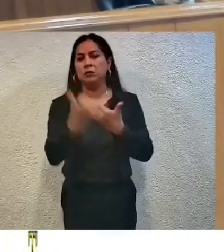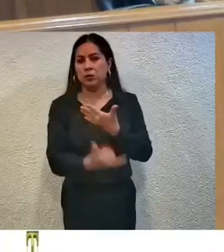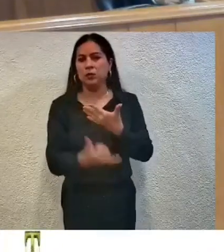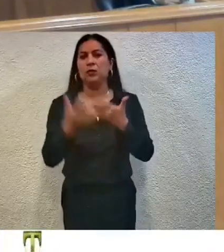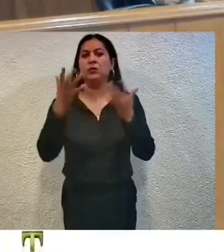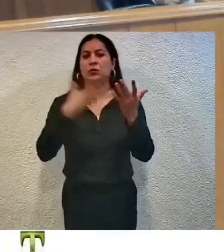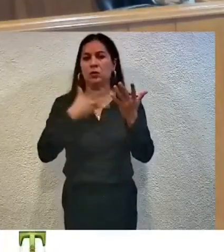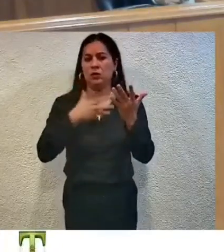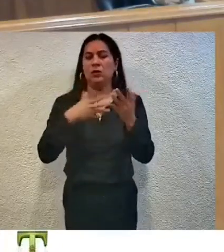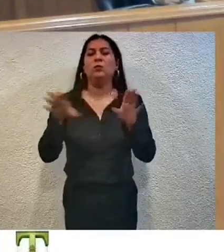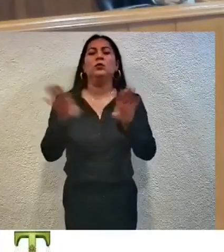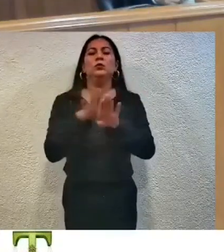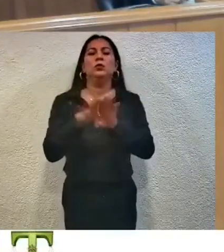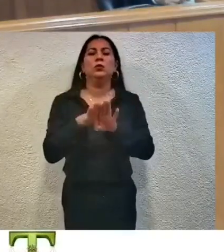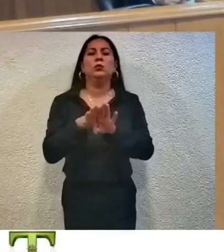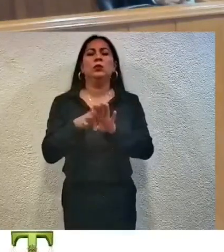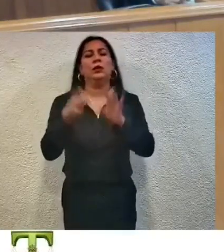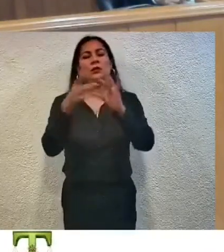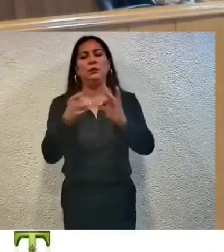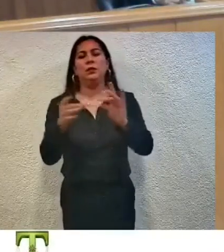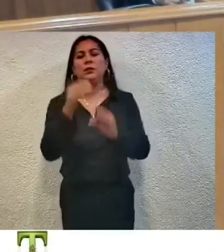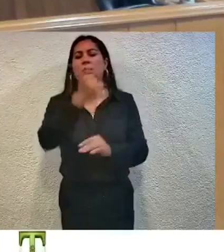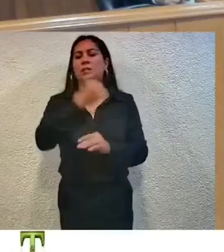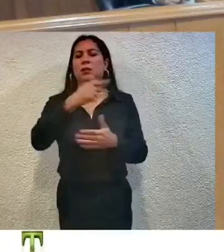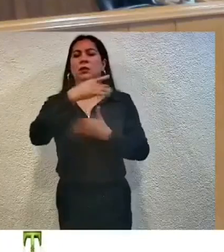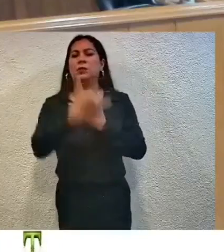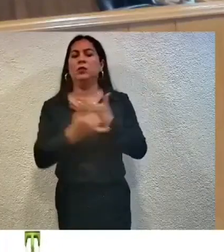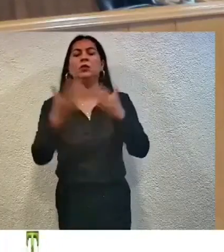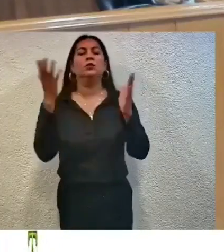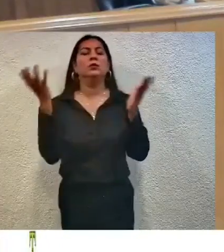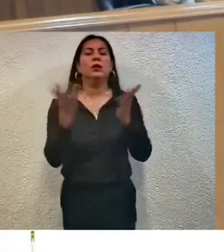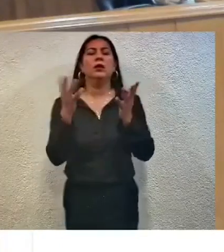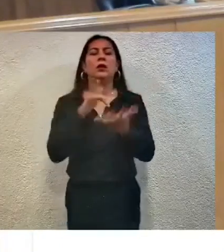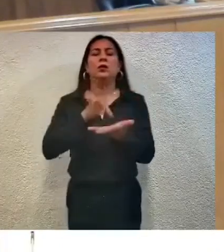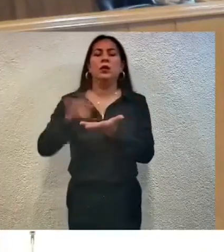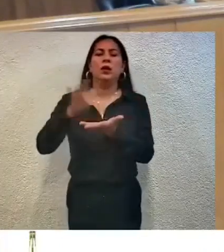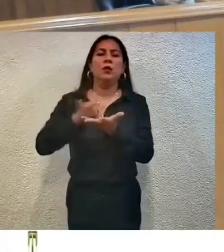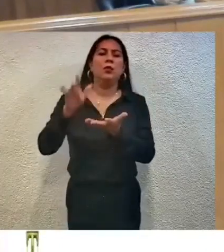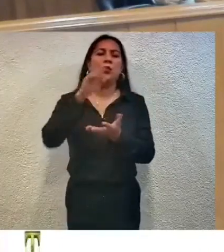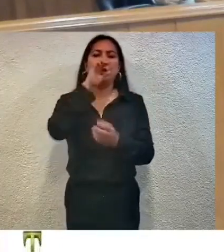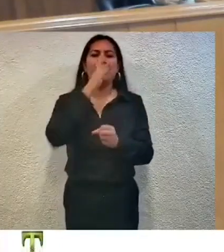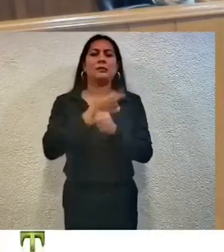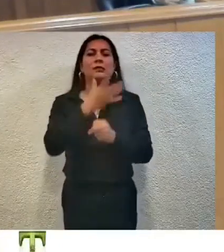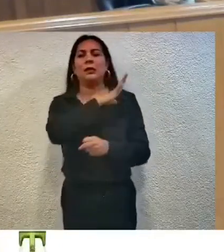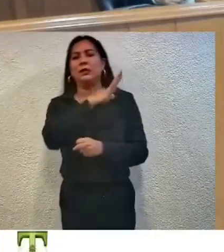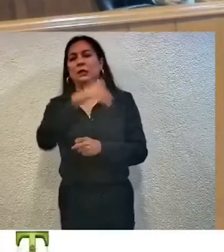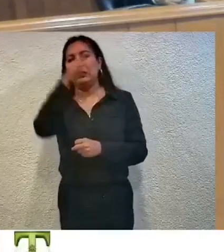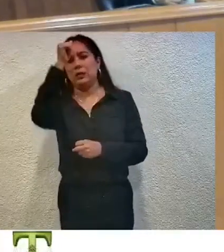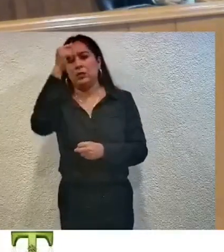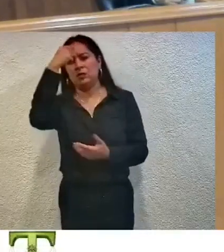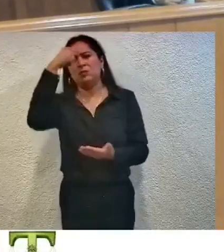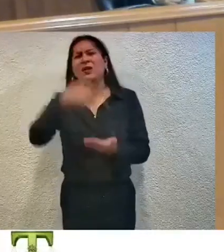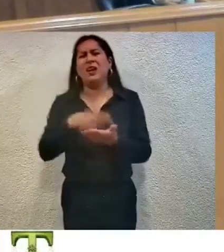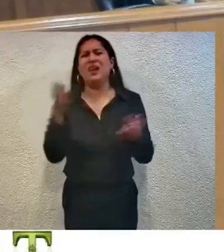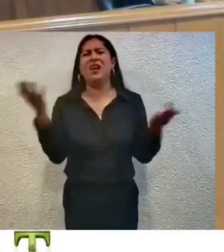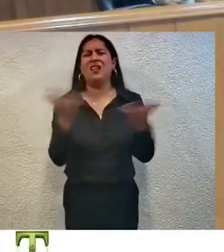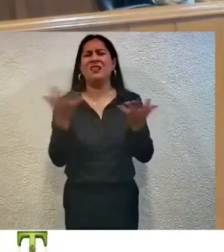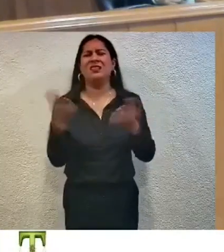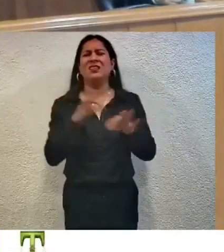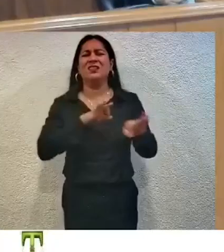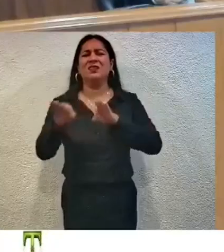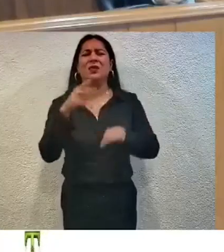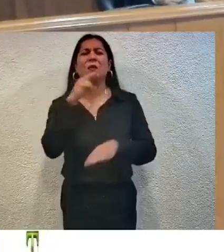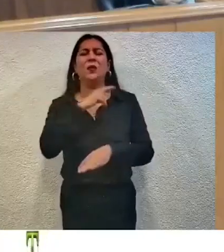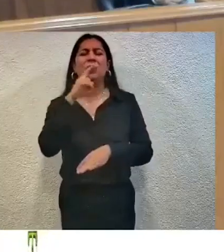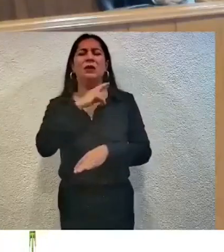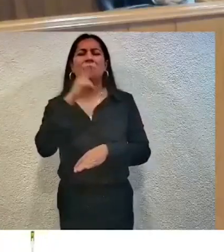nos ocupan, así como las cuentas de cada proyecto, se realizarán con el apoyo de la Secretaría General de Acuerdos a efecto de agilizar los